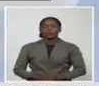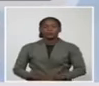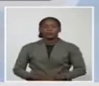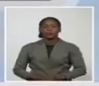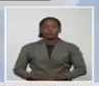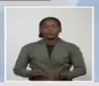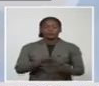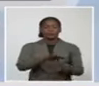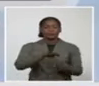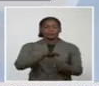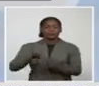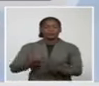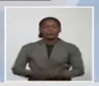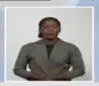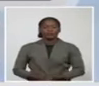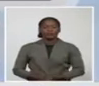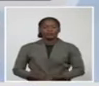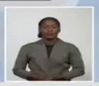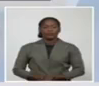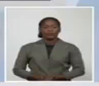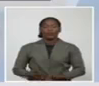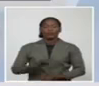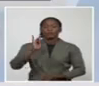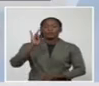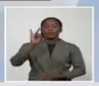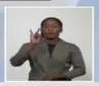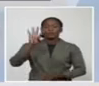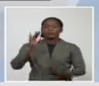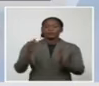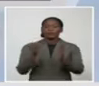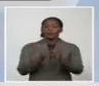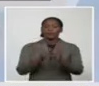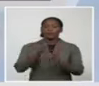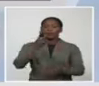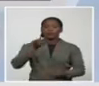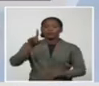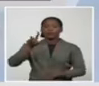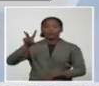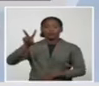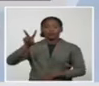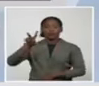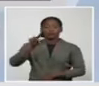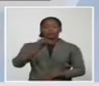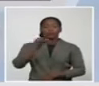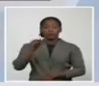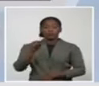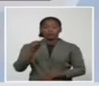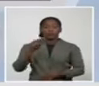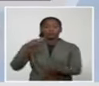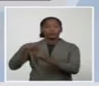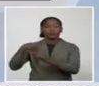74.212 pacientes diagnosticados con la enfermedad, mantiene ingresado